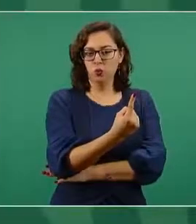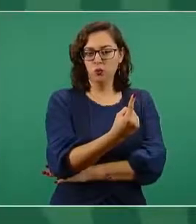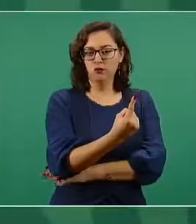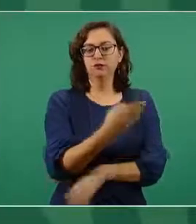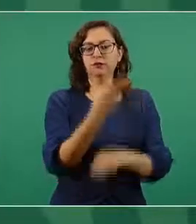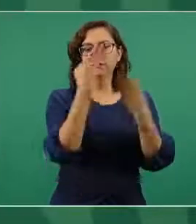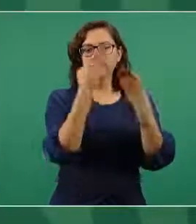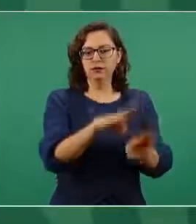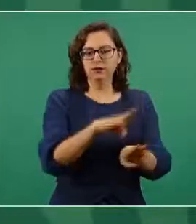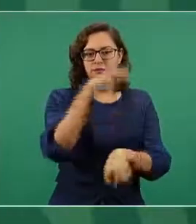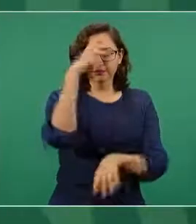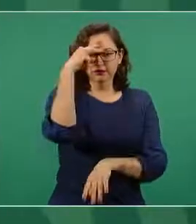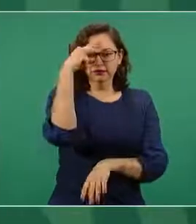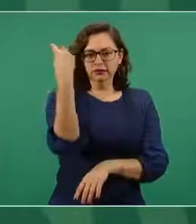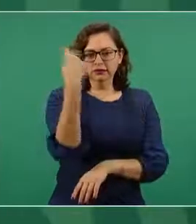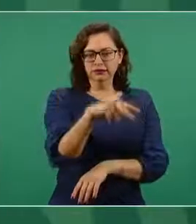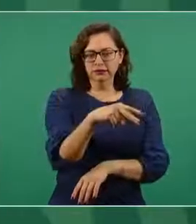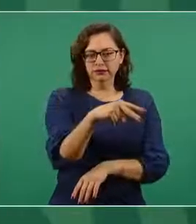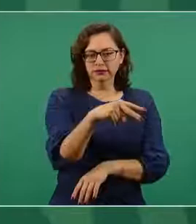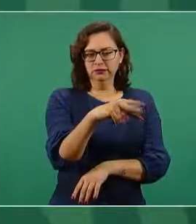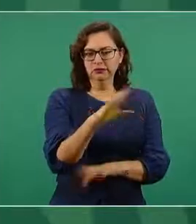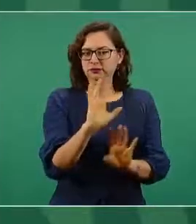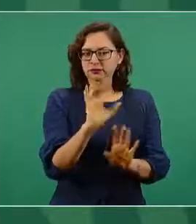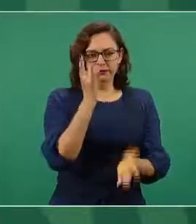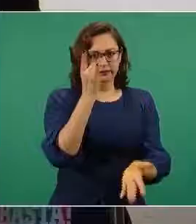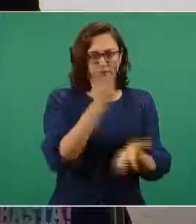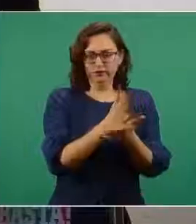el Banco de México.